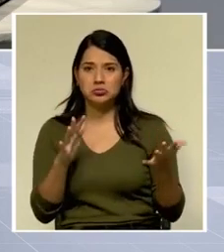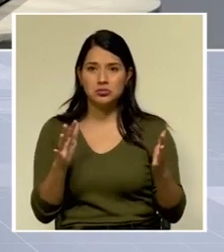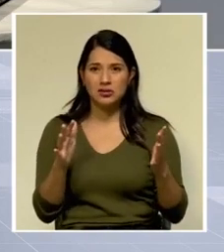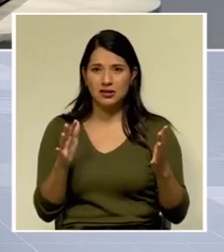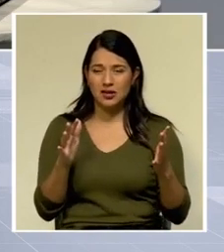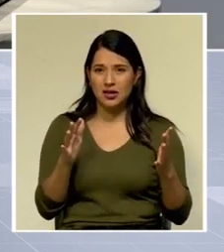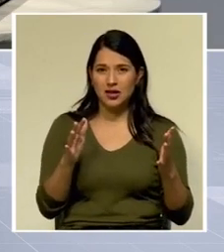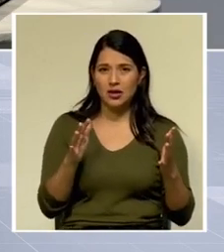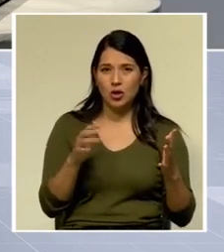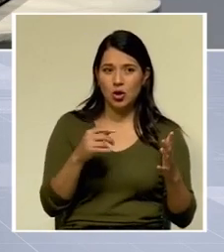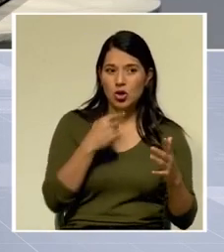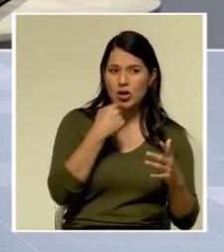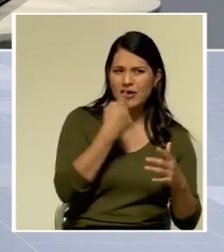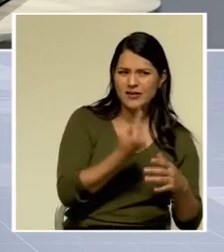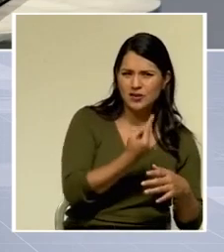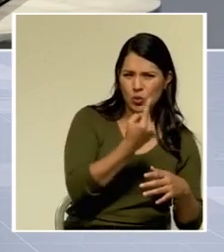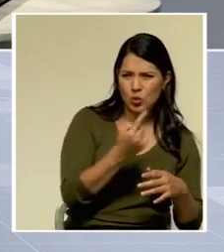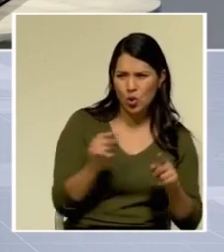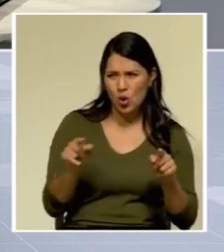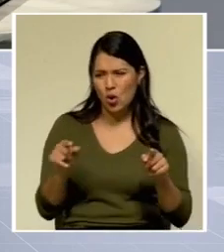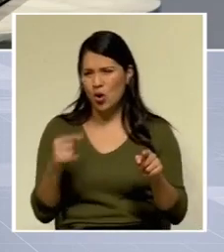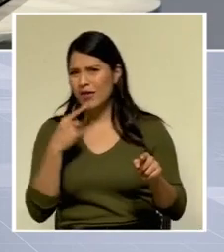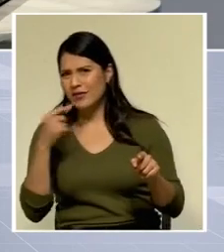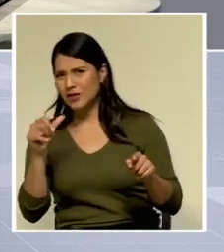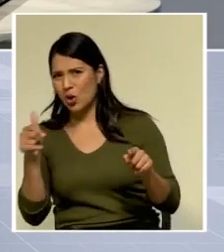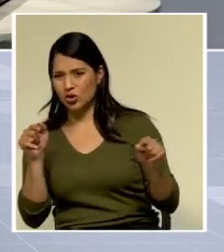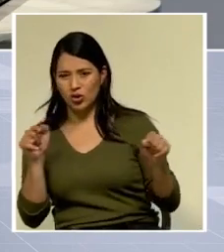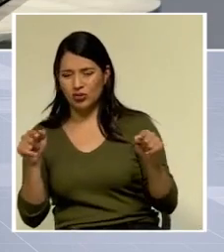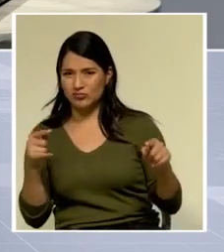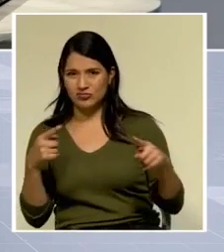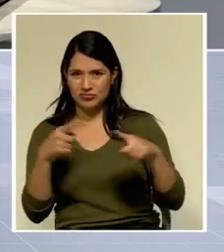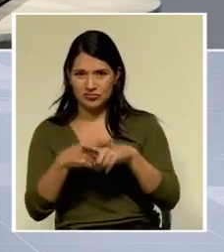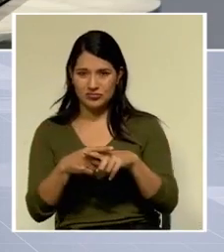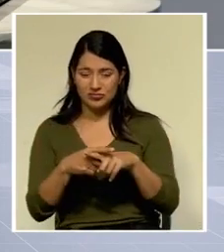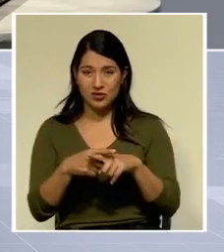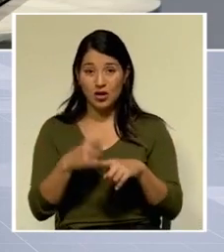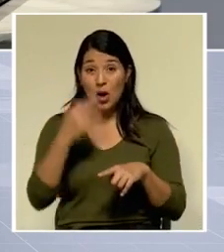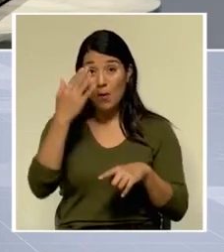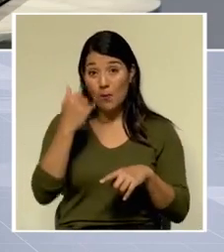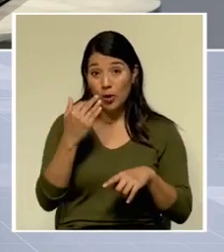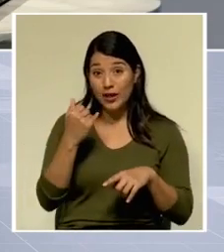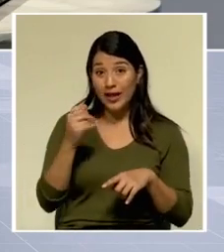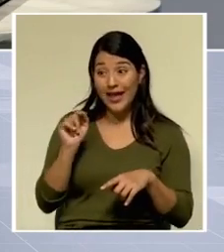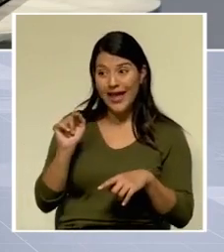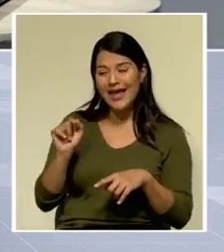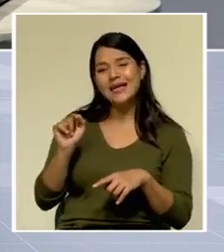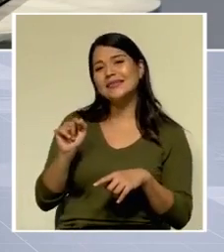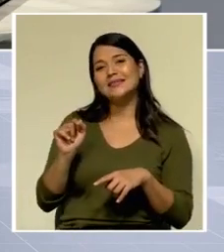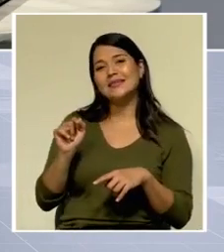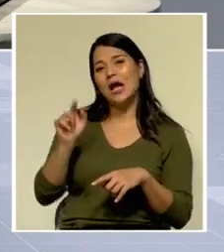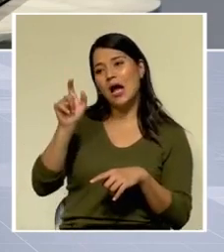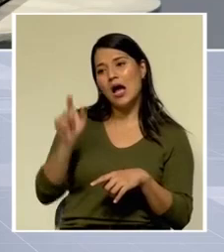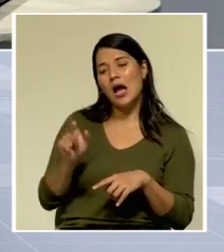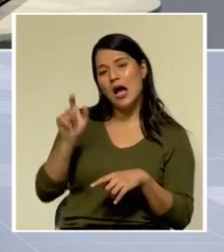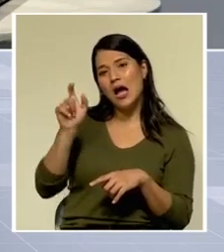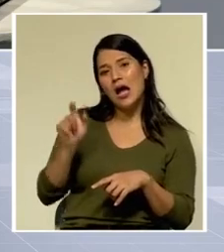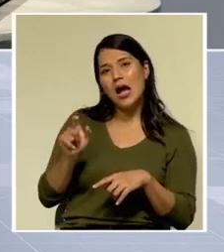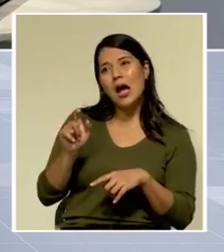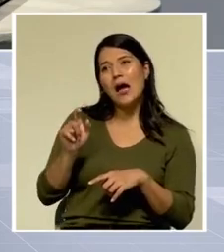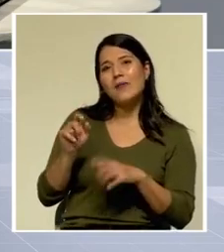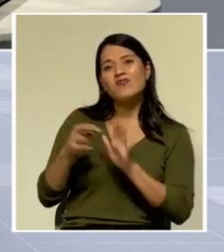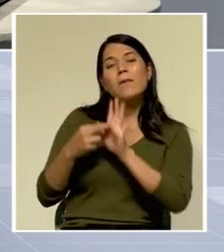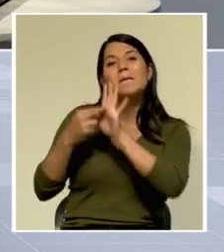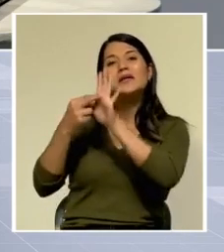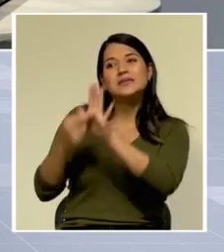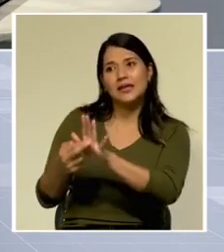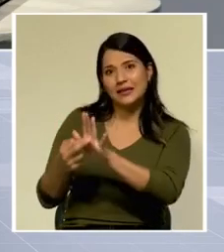y lo que sostiene la otra, porque ella era la que hacía parte, digamos, del sector más progresista para darle una nueva cara a Liberación, que ahora